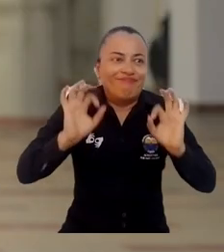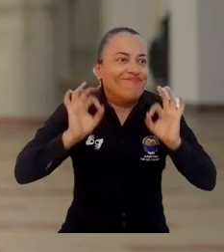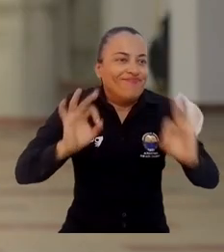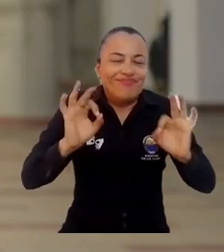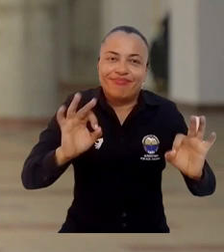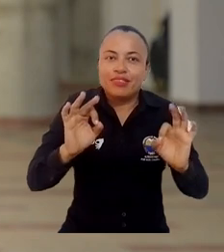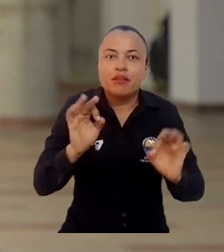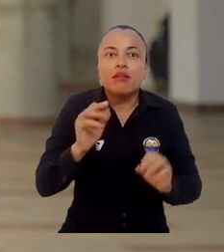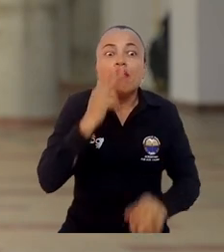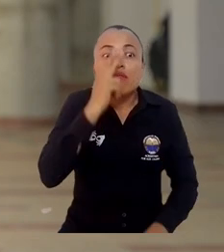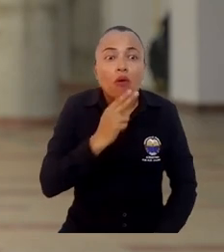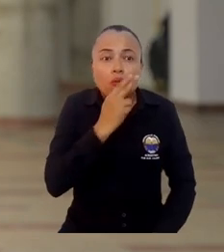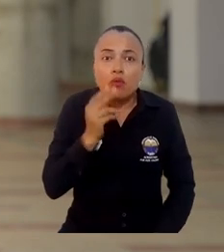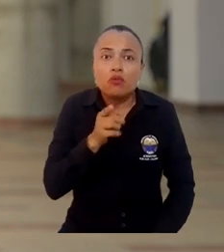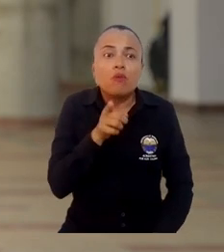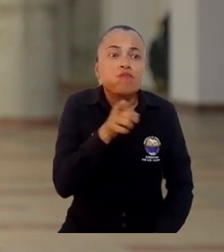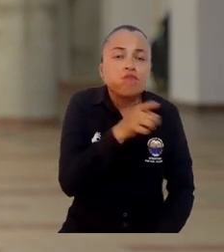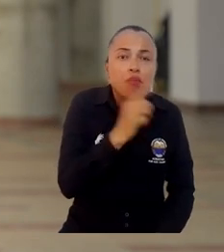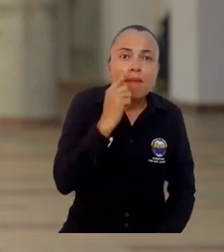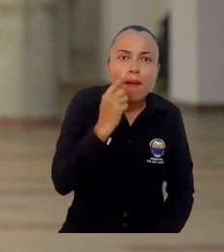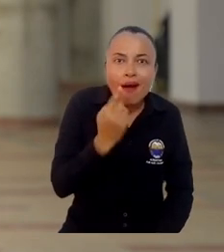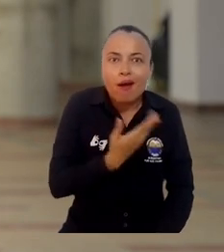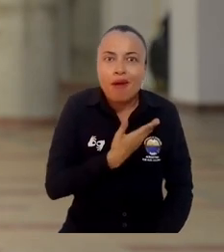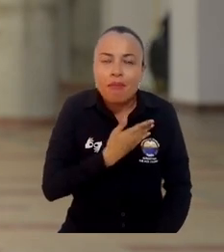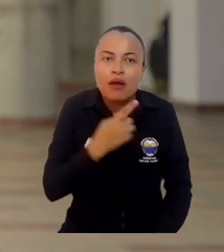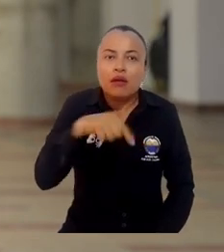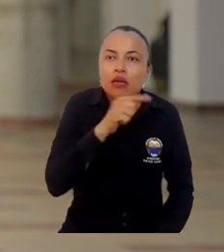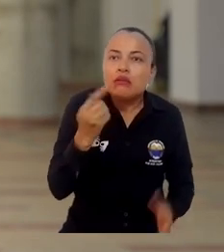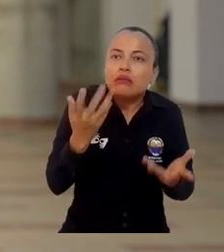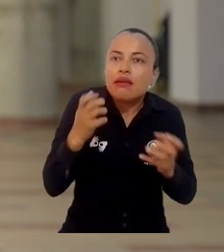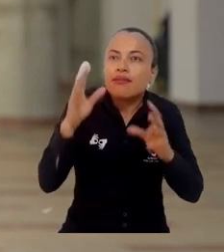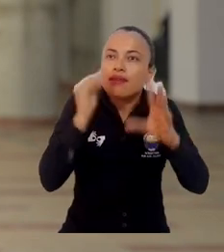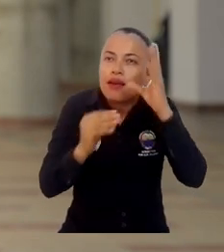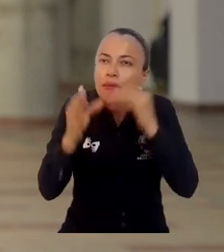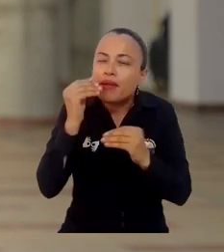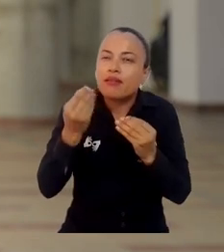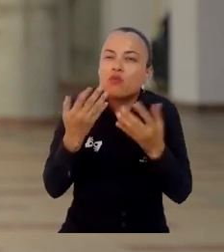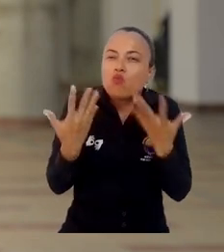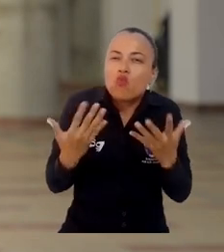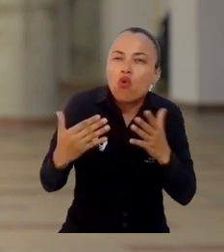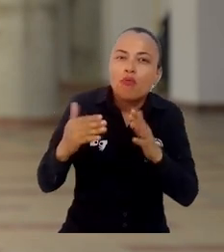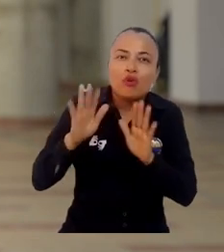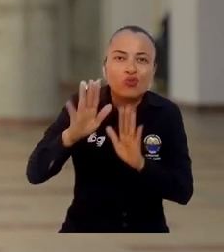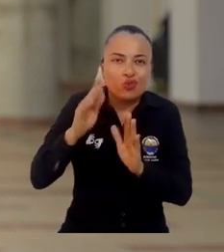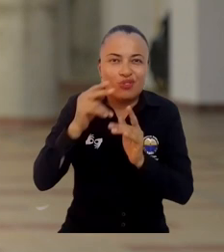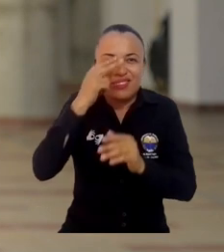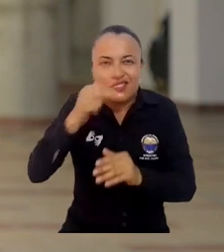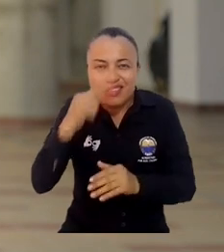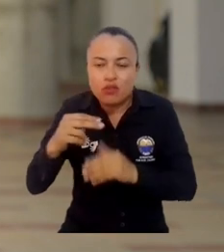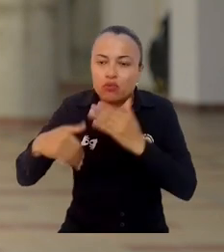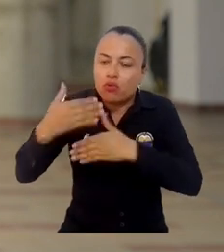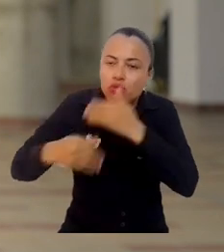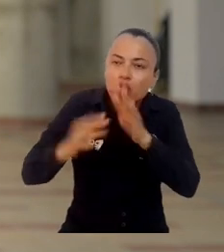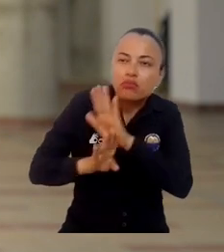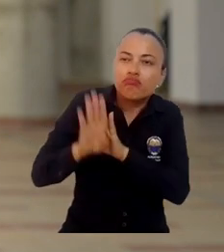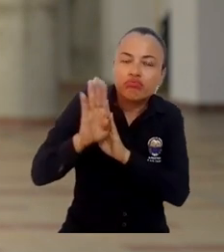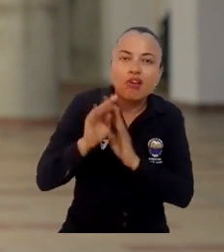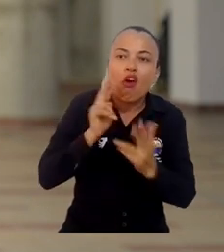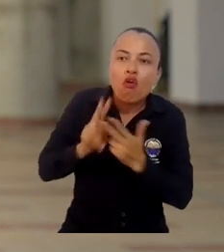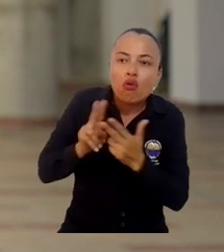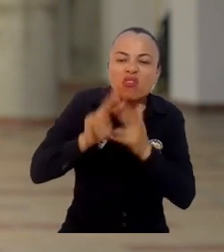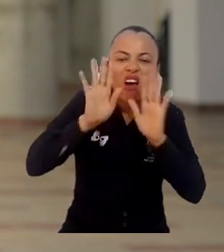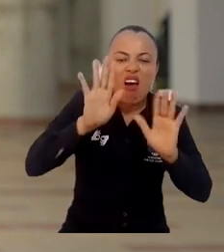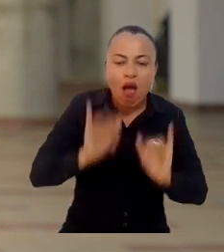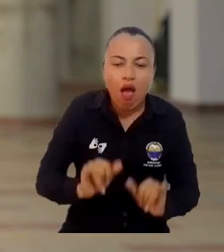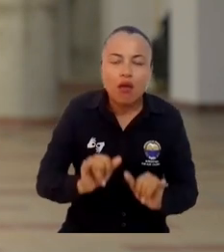Éxito total, el compromiso de los papás con el deseo de poder aprender, de poder estar atentos del desarrollo de sus hijos, de